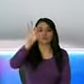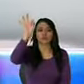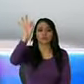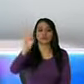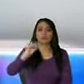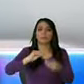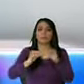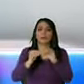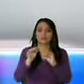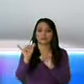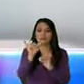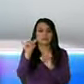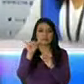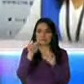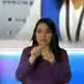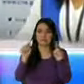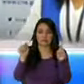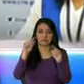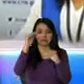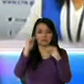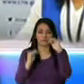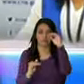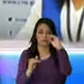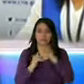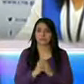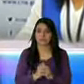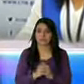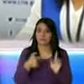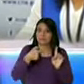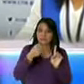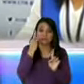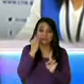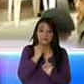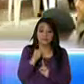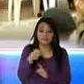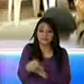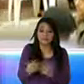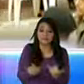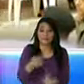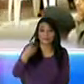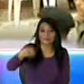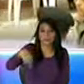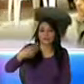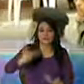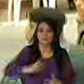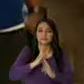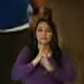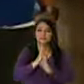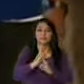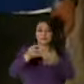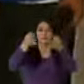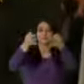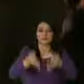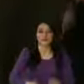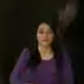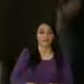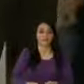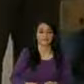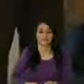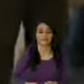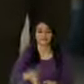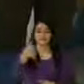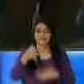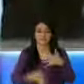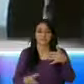5.49%. Una gran disminución. Muñoz también anunció que para este miércoles se prevé la entrega de los resultados definitivos en